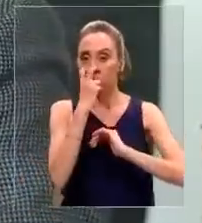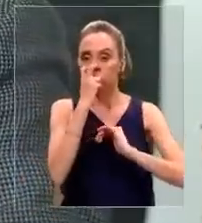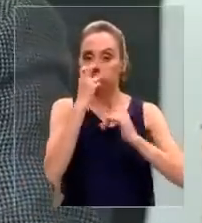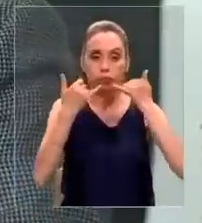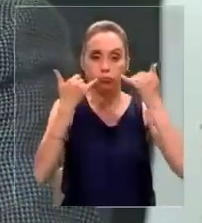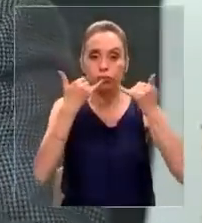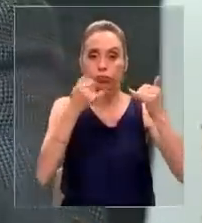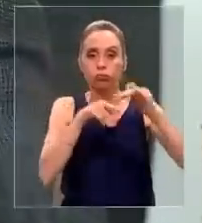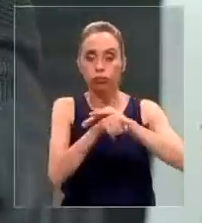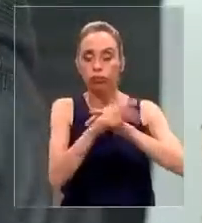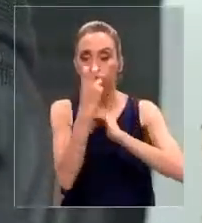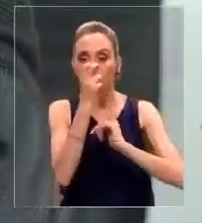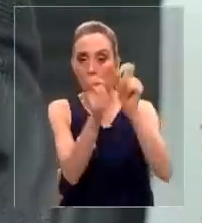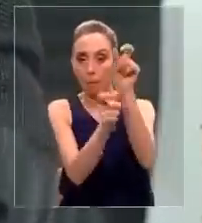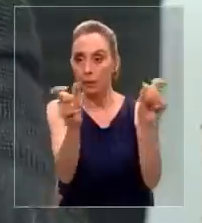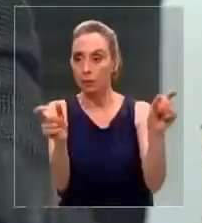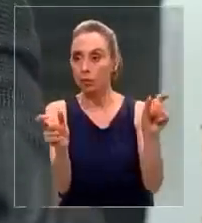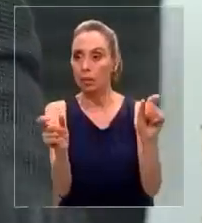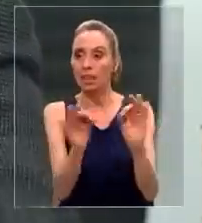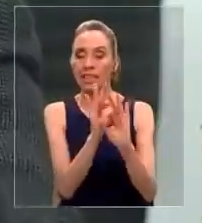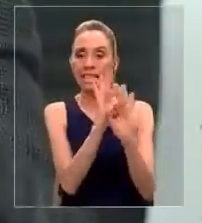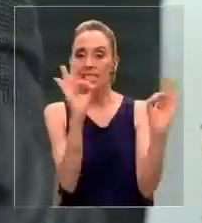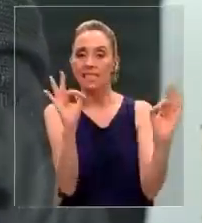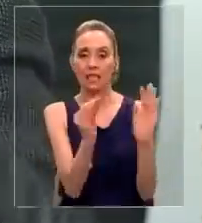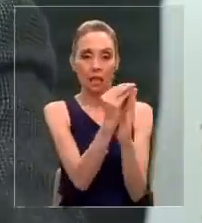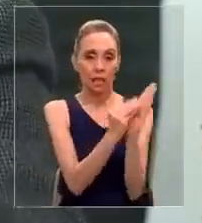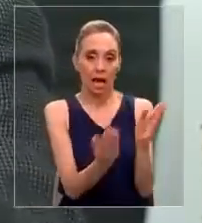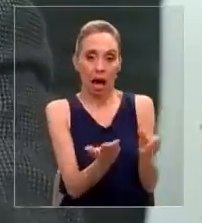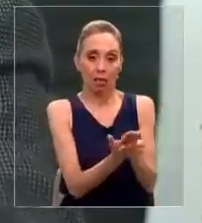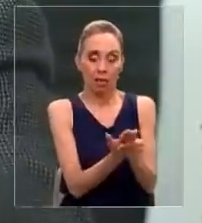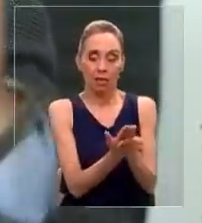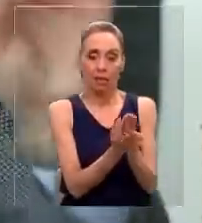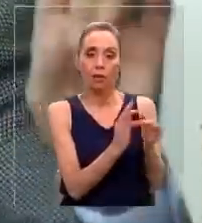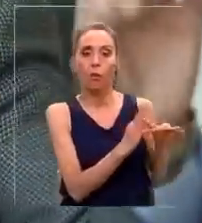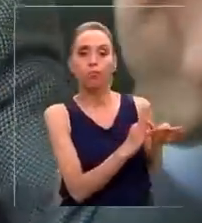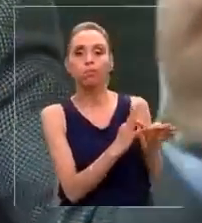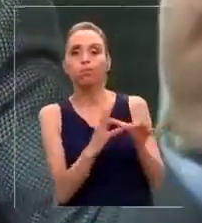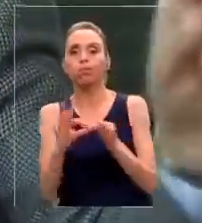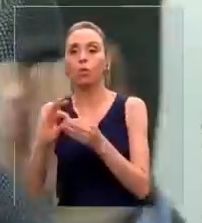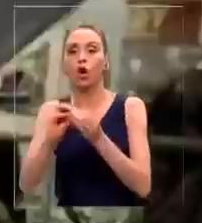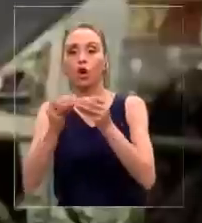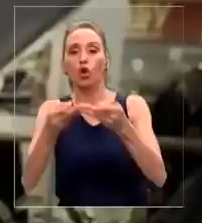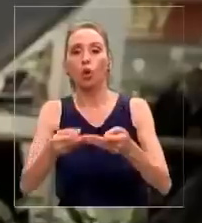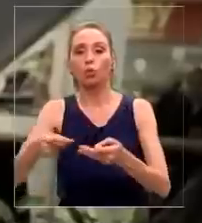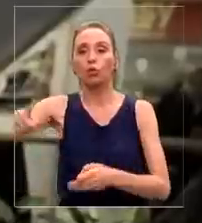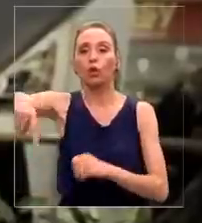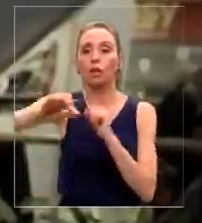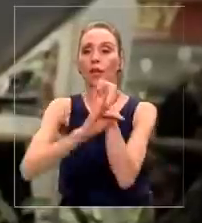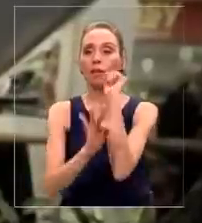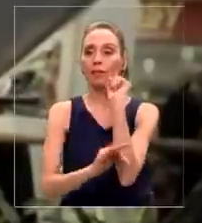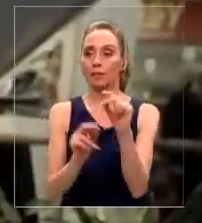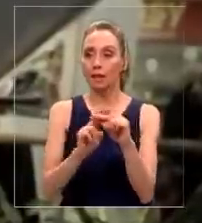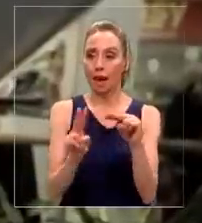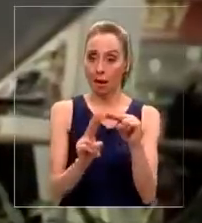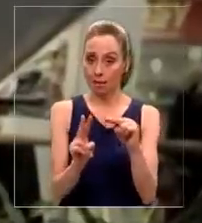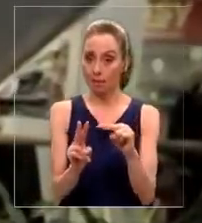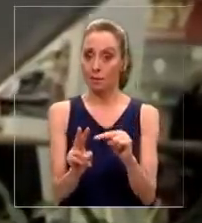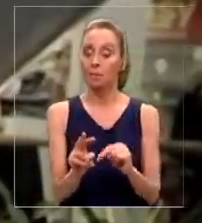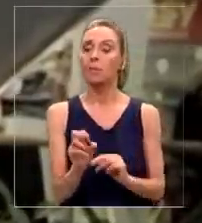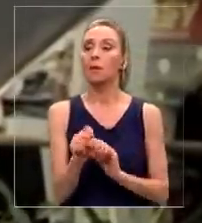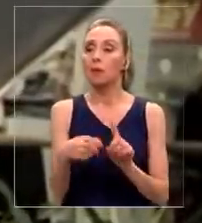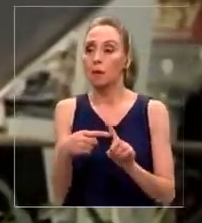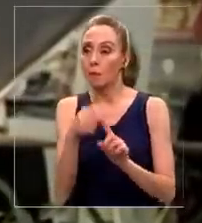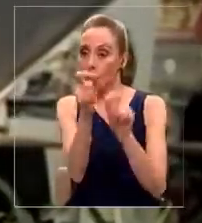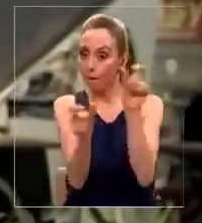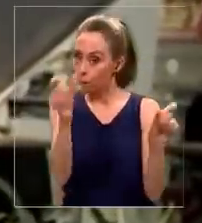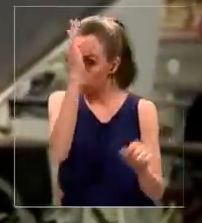distintas personas, ¿cierto?, no tienen ningún antecedente para construir las conclusiones que ellos sacan. De hecho, es más,